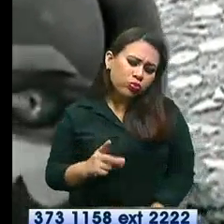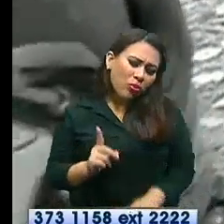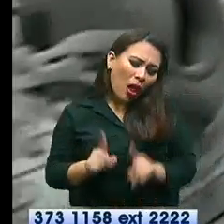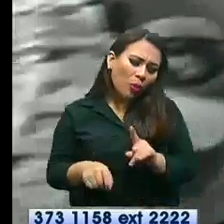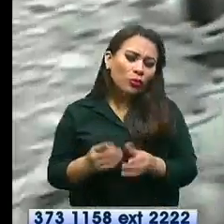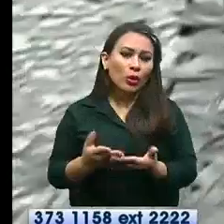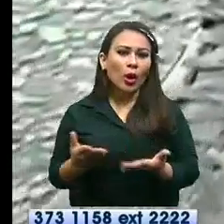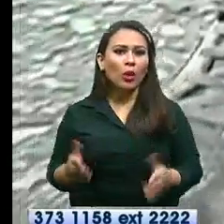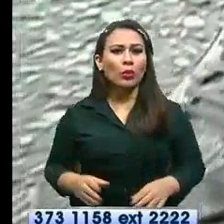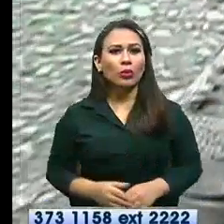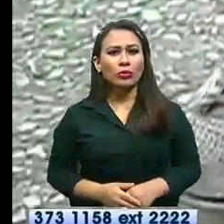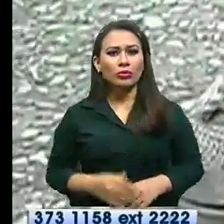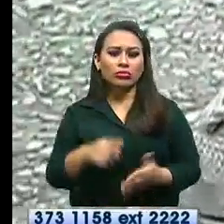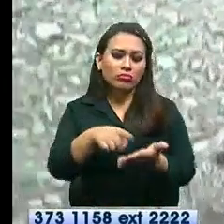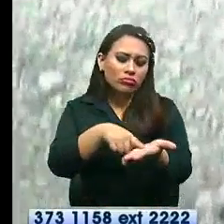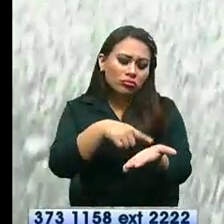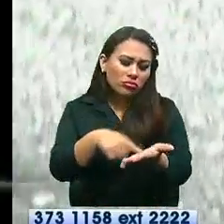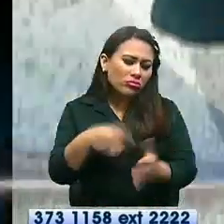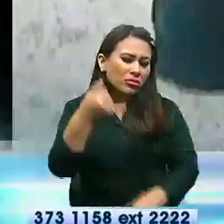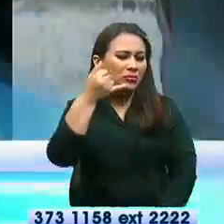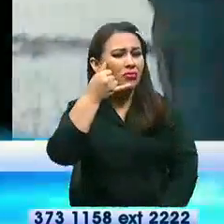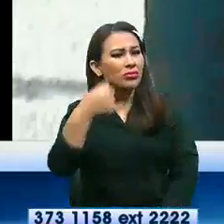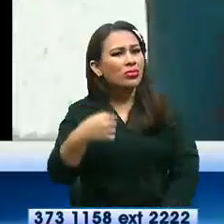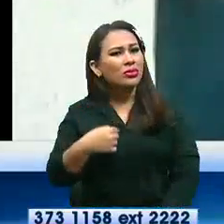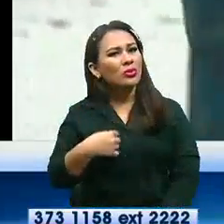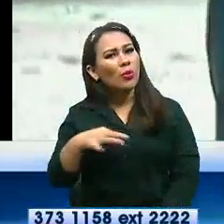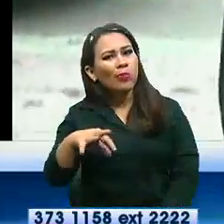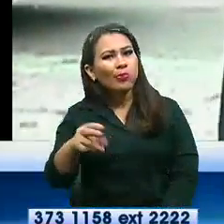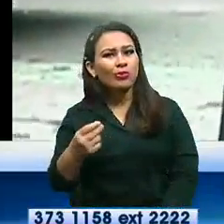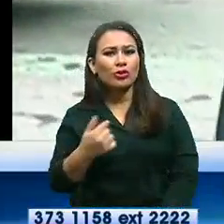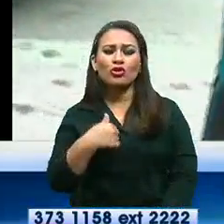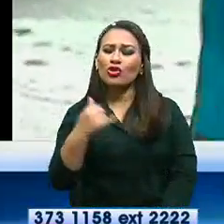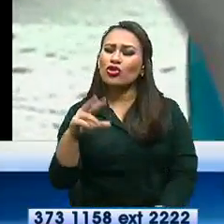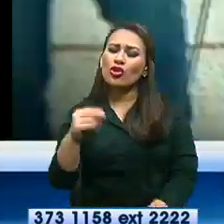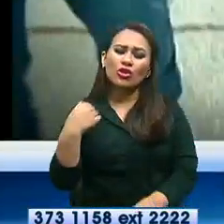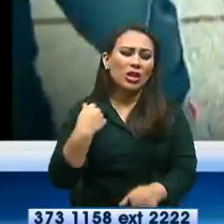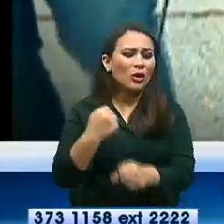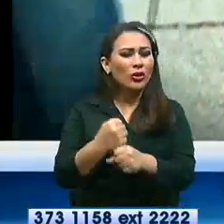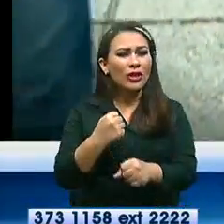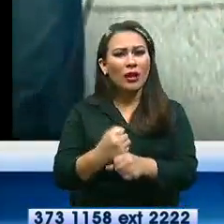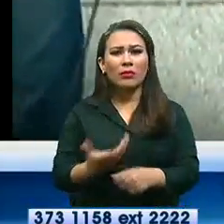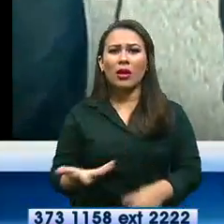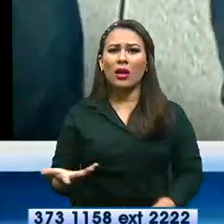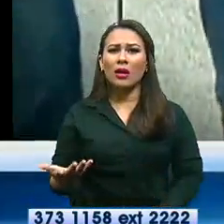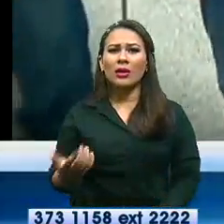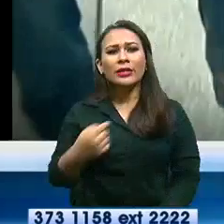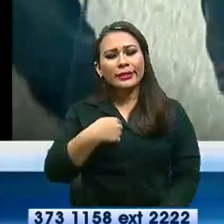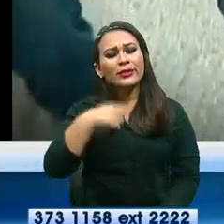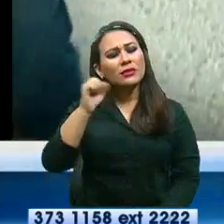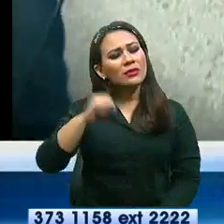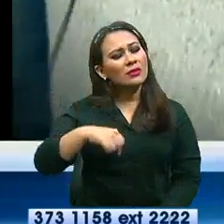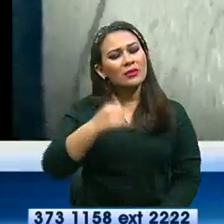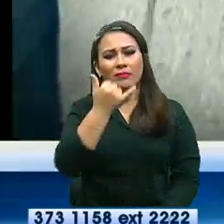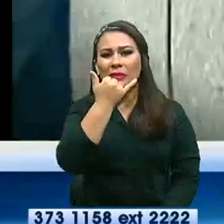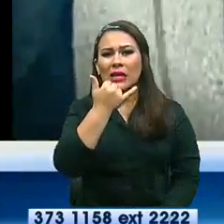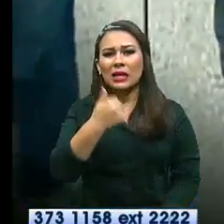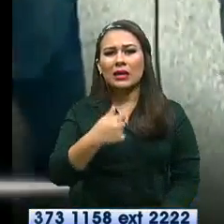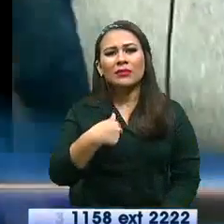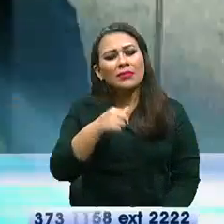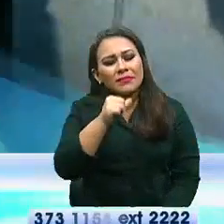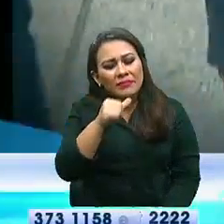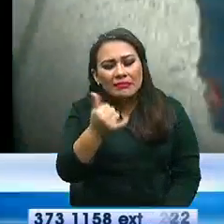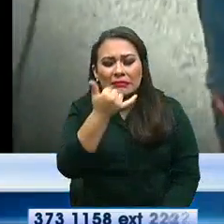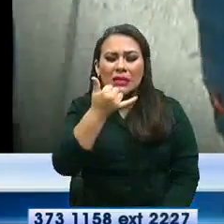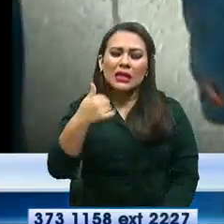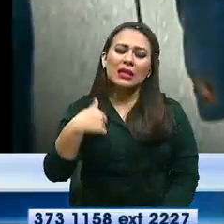una tablet y un teléfono. No tengo trabajo, yo sé que ese no es el motivo, pero una falla, errores también.